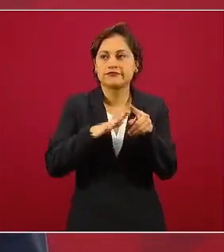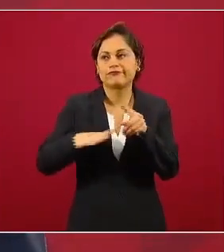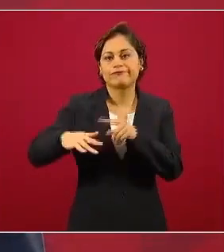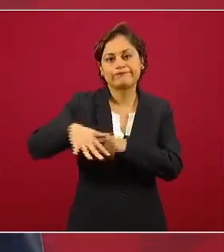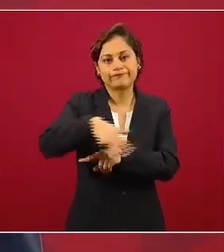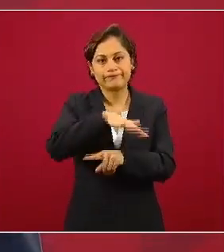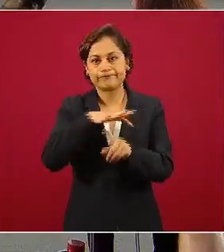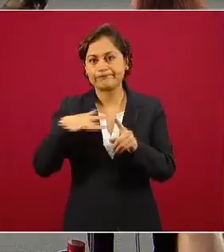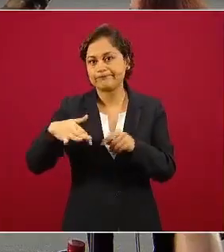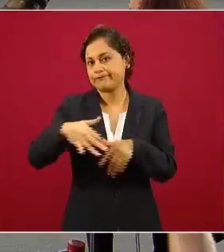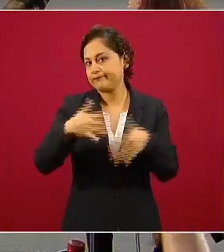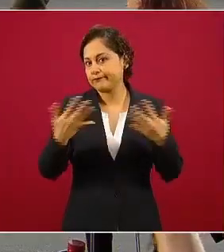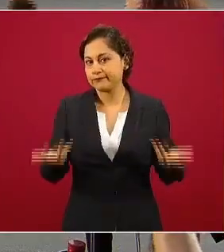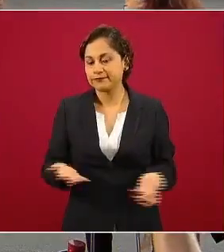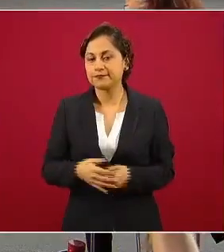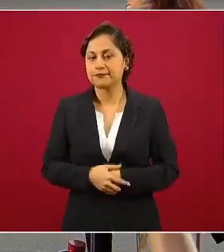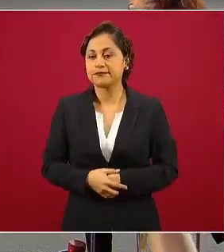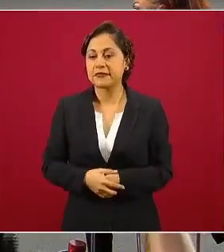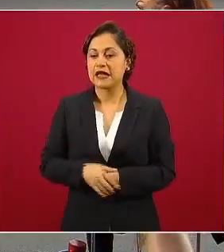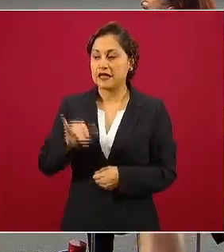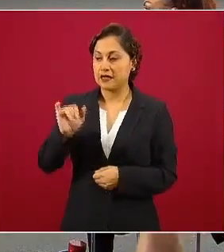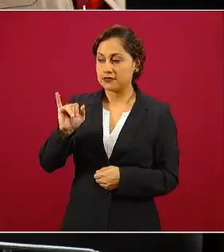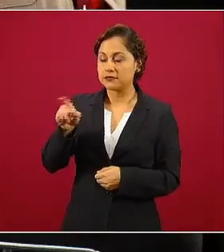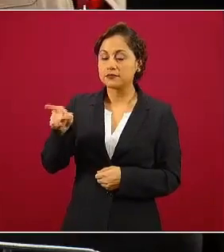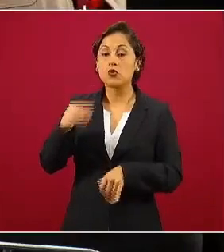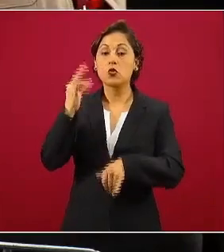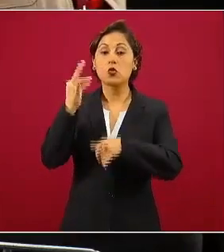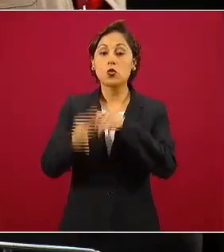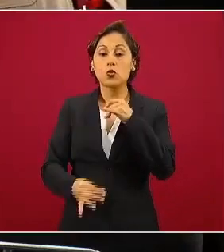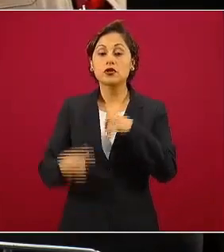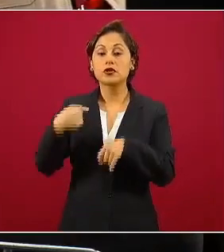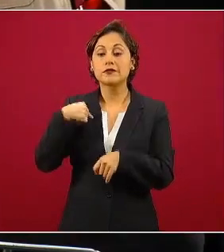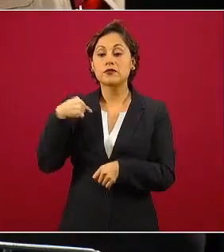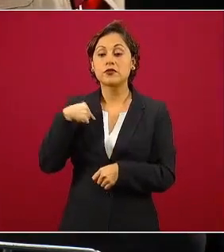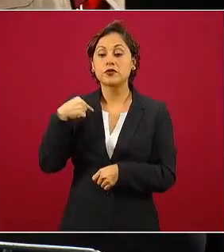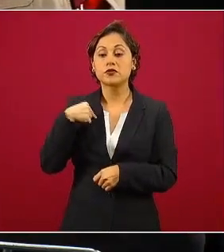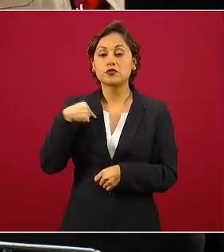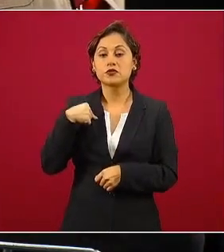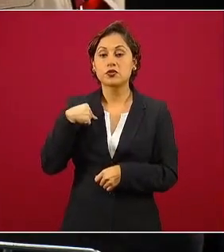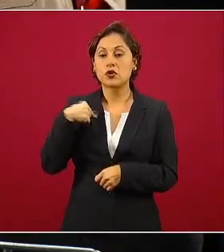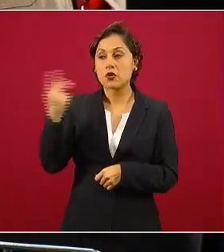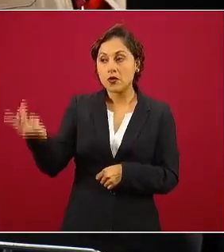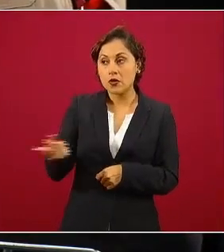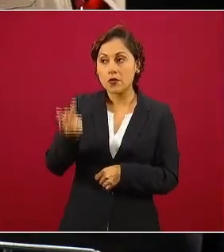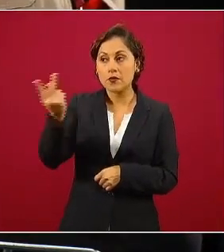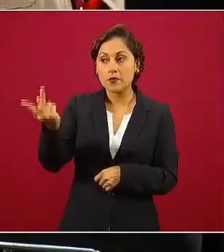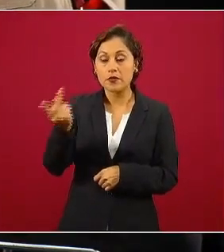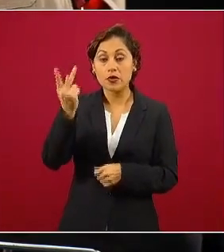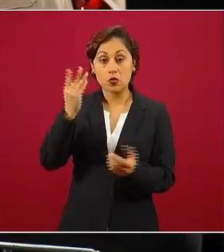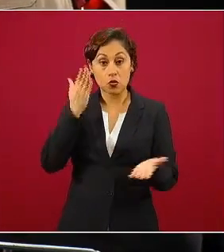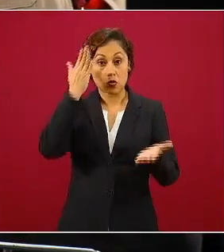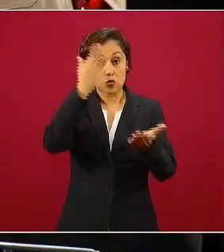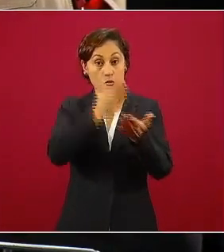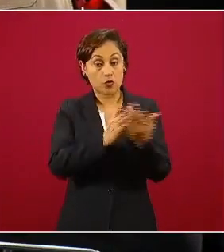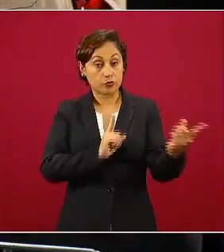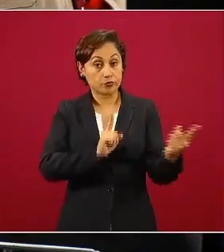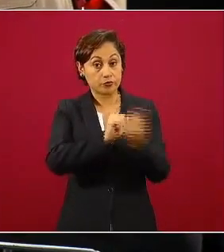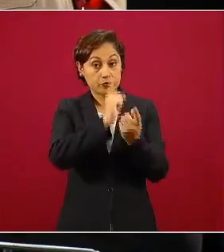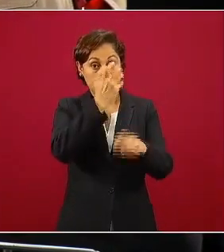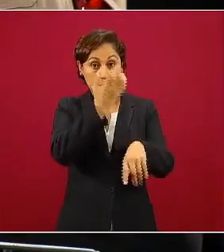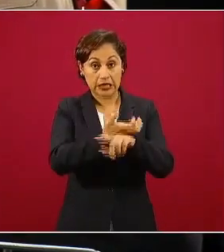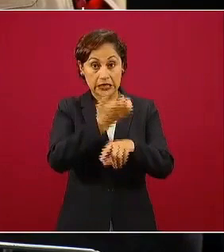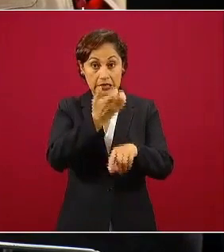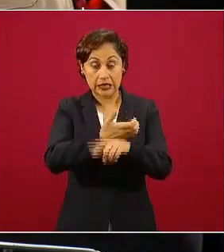Finalmente, nada más, presidente, descarta de plano encontrarse con Donald Trump a propósito del TEMEC, ¿y qué pasó con el